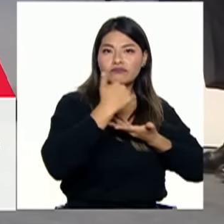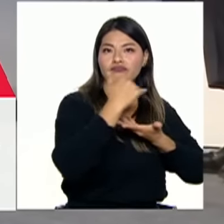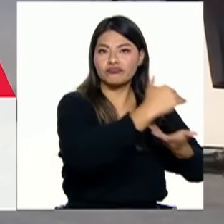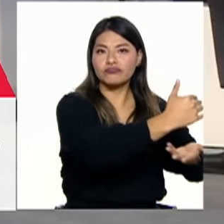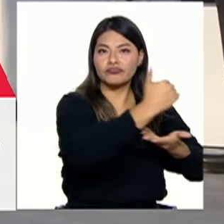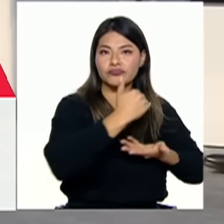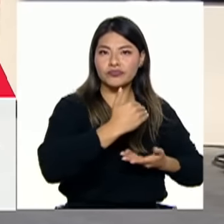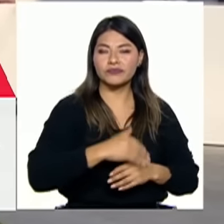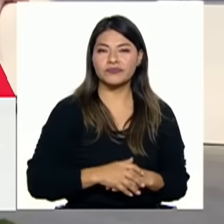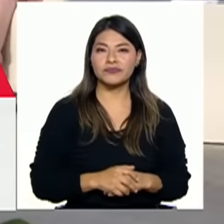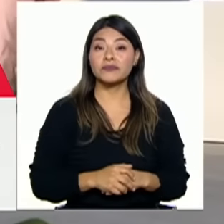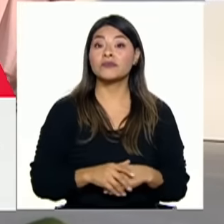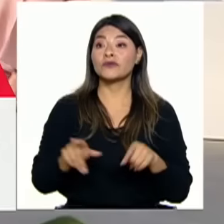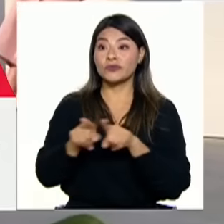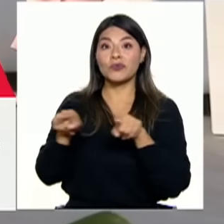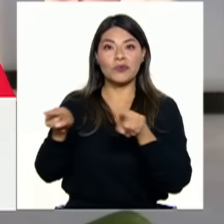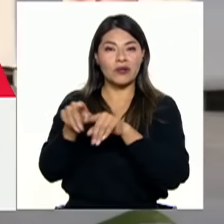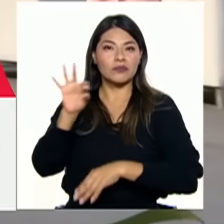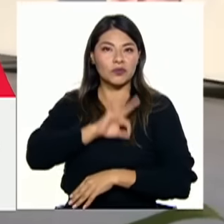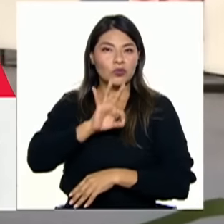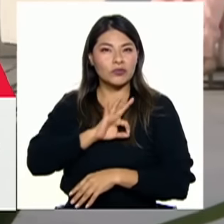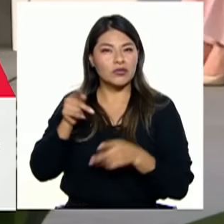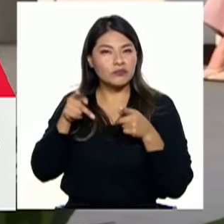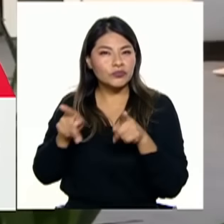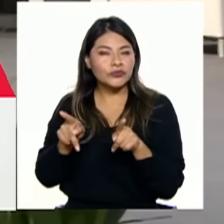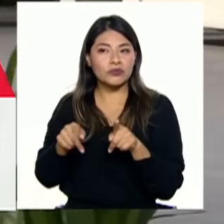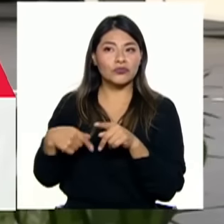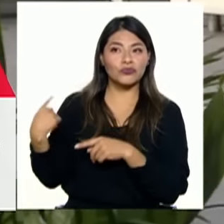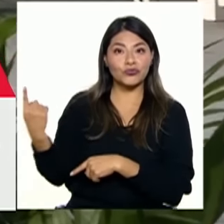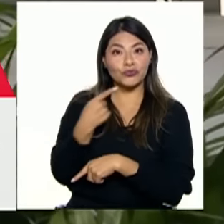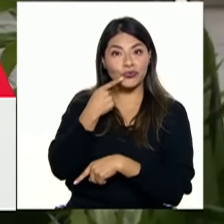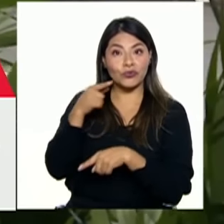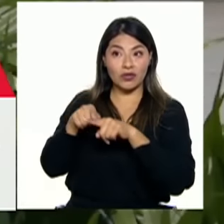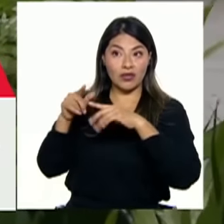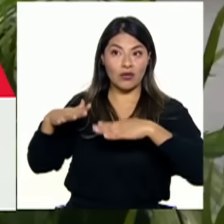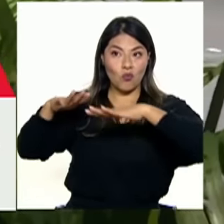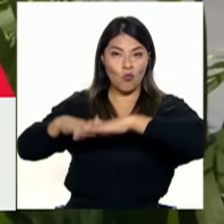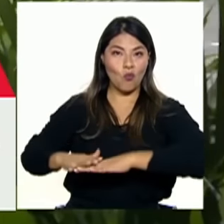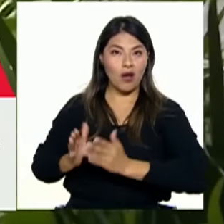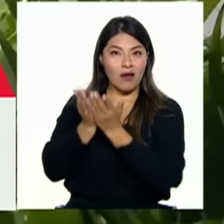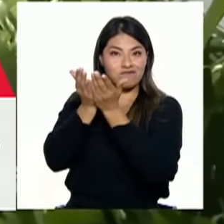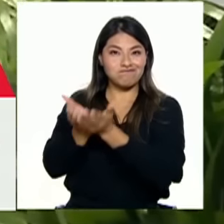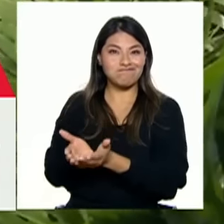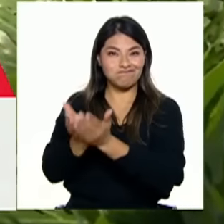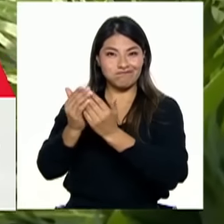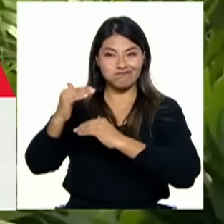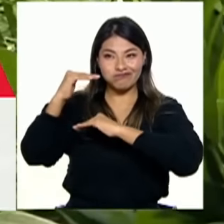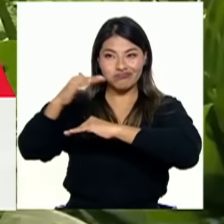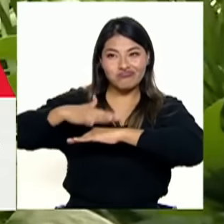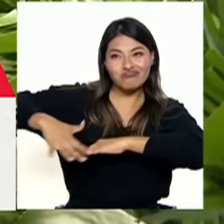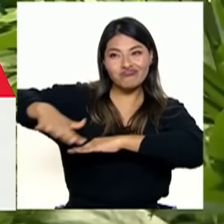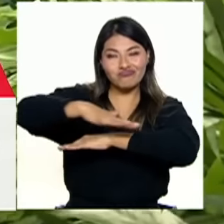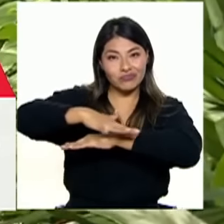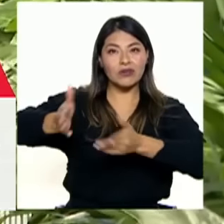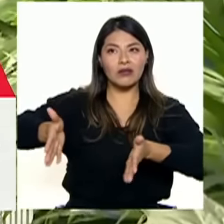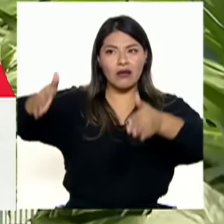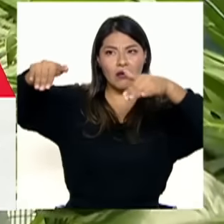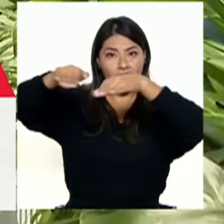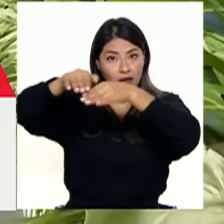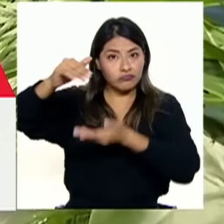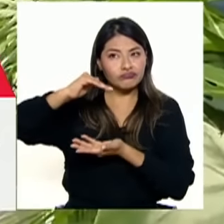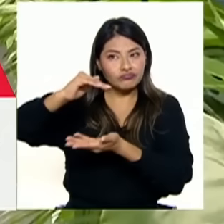Por su parte, debemos aprovechar las oportunidades que nos brinda el terminal portuario de Chancay y la industria naval. Se estima